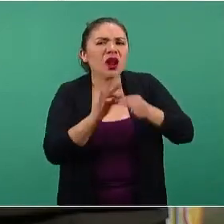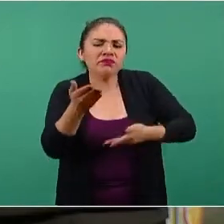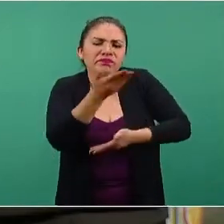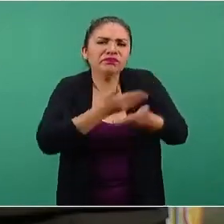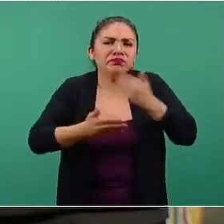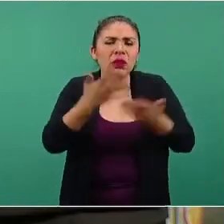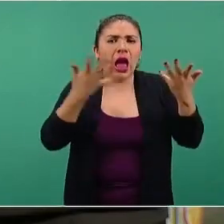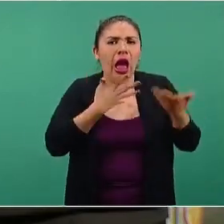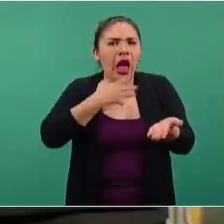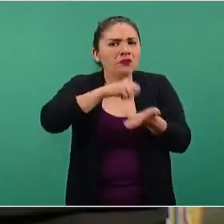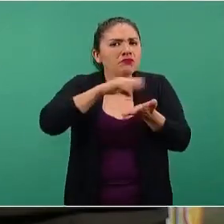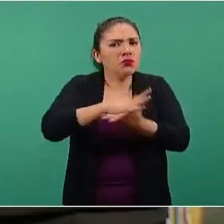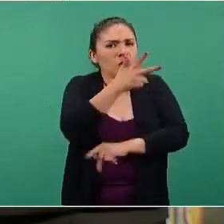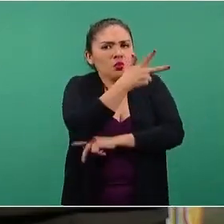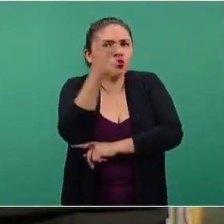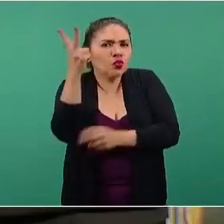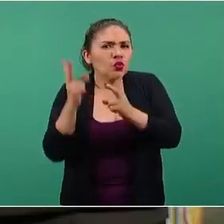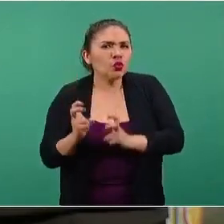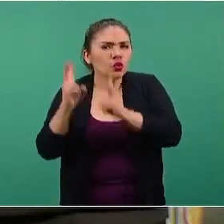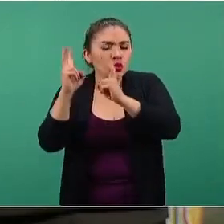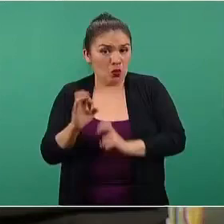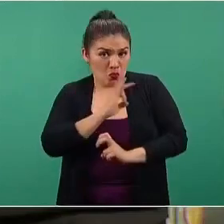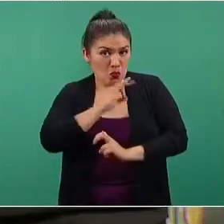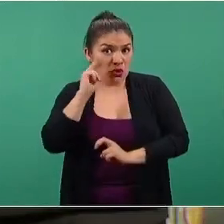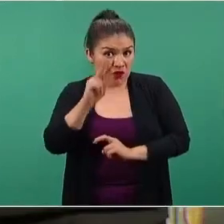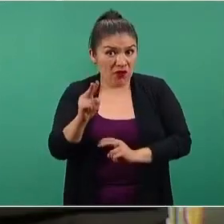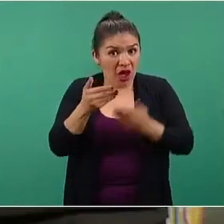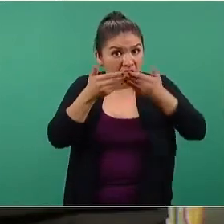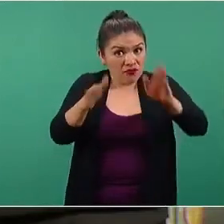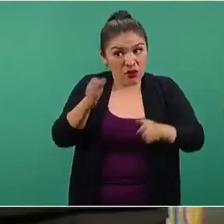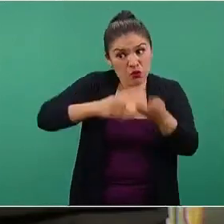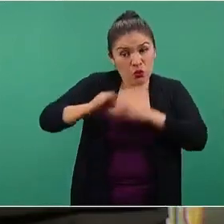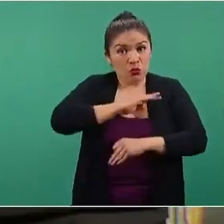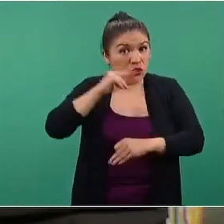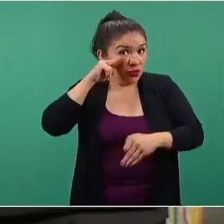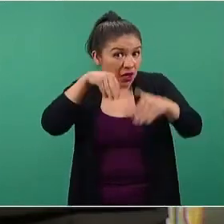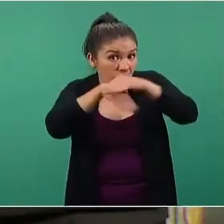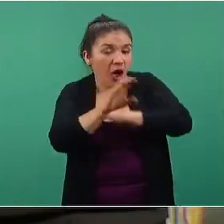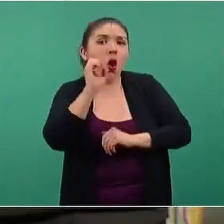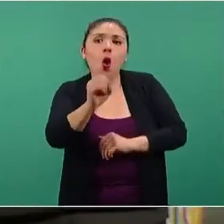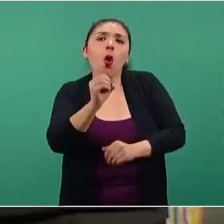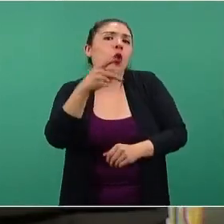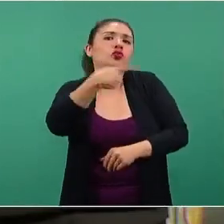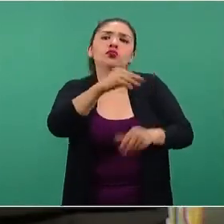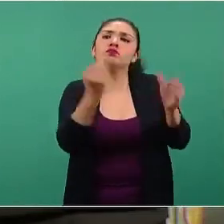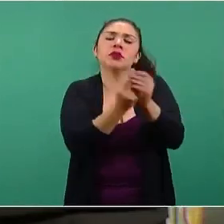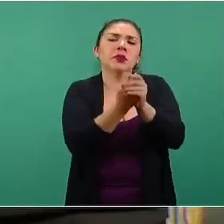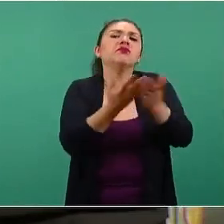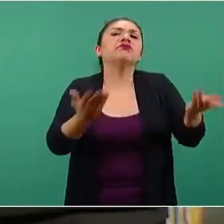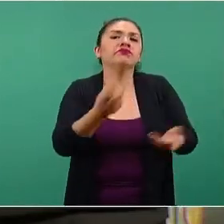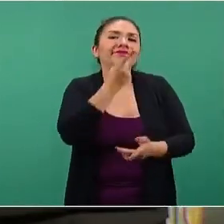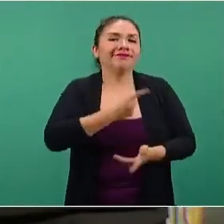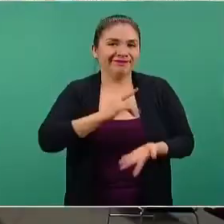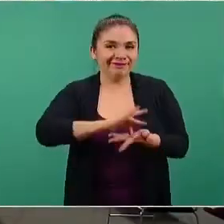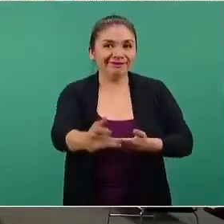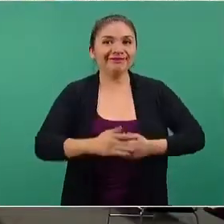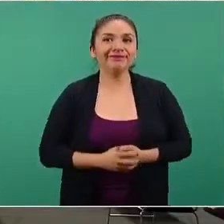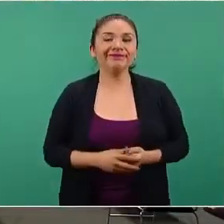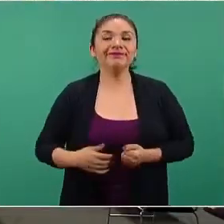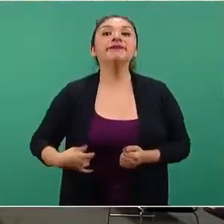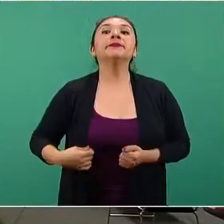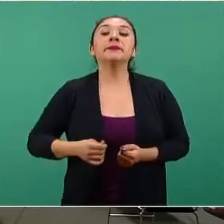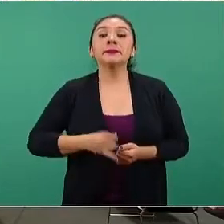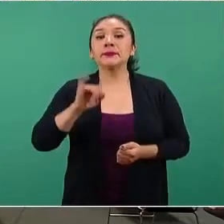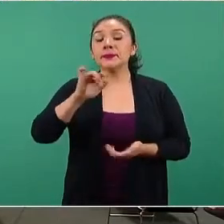fue grabada, ¿se va a poder ver de forma pública o solamente es un trabajo interno de este consorcio? Gracias.